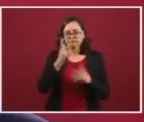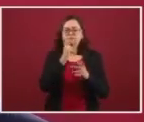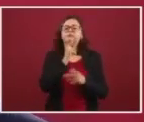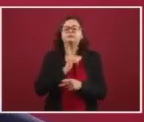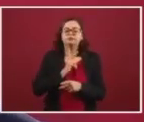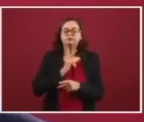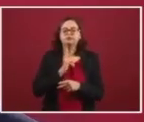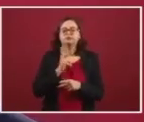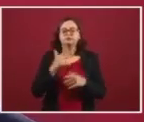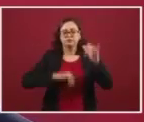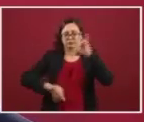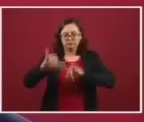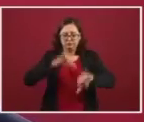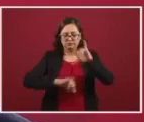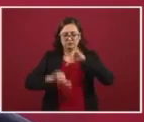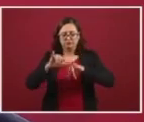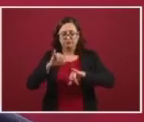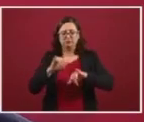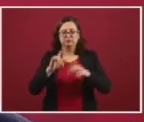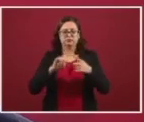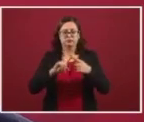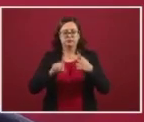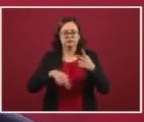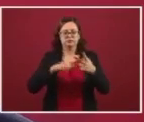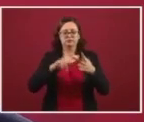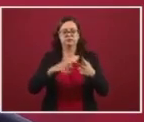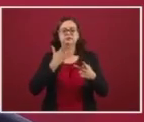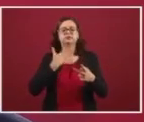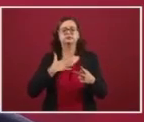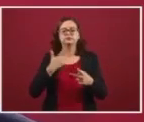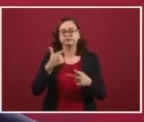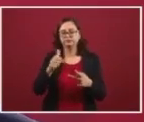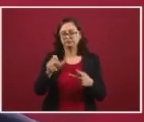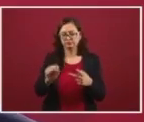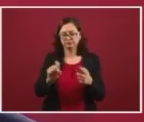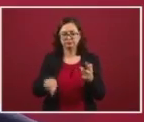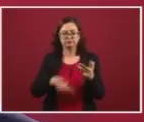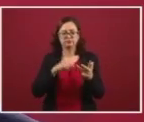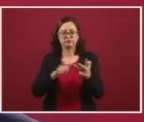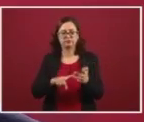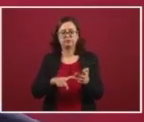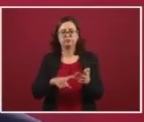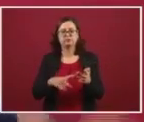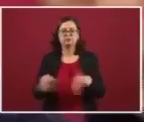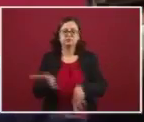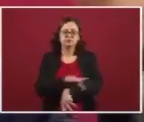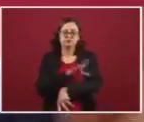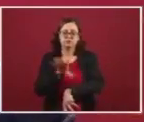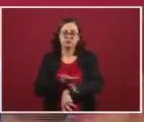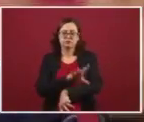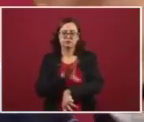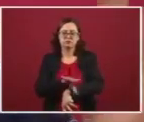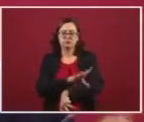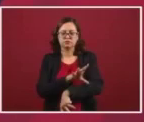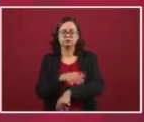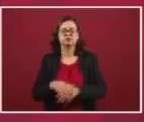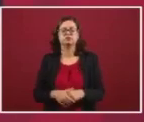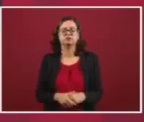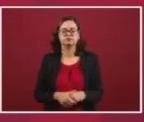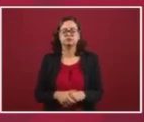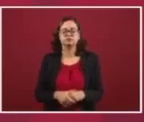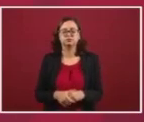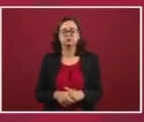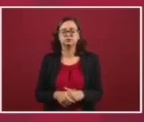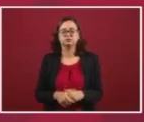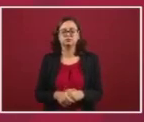petroquímica, en gas y en energía eléctrica. Es decir, cómo